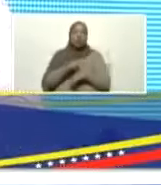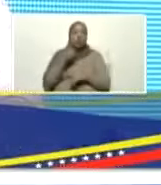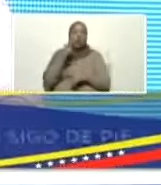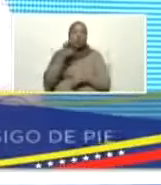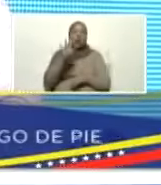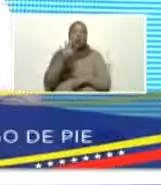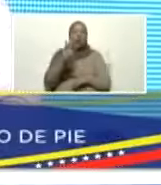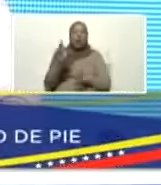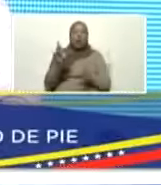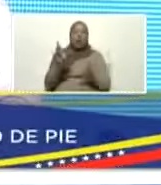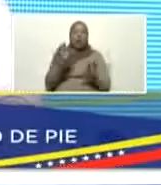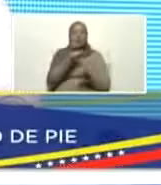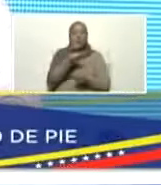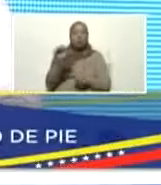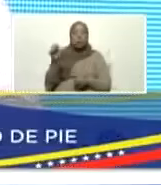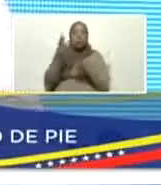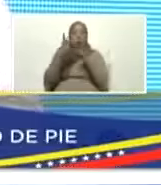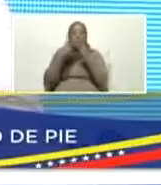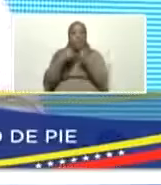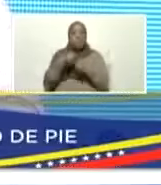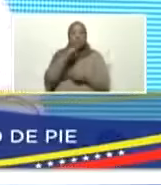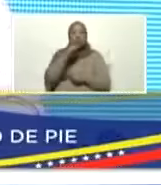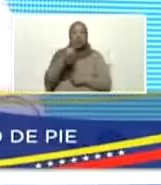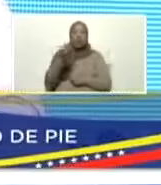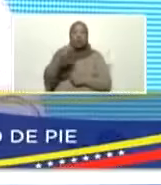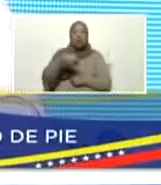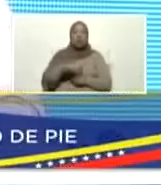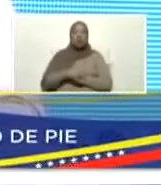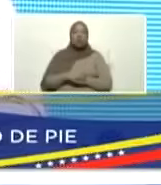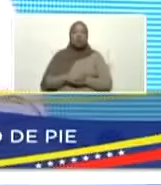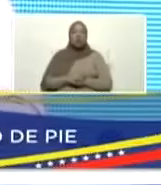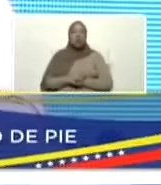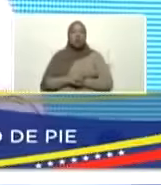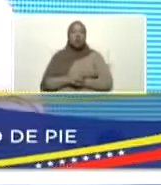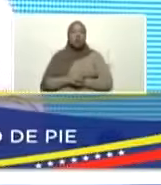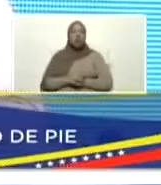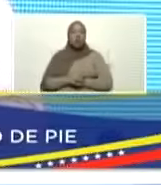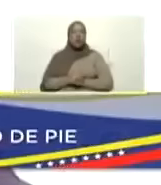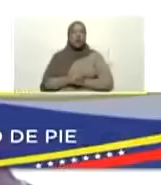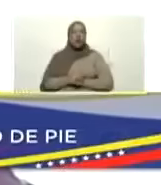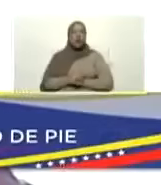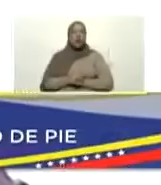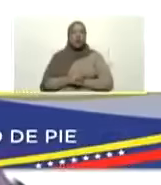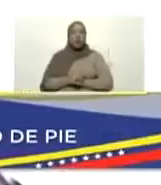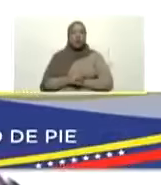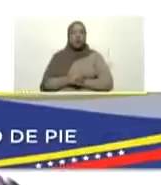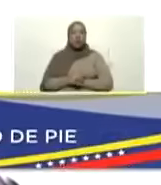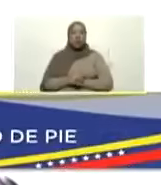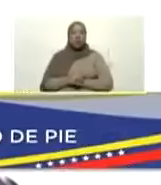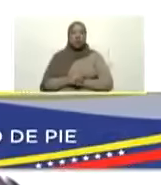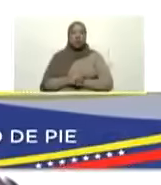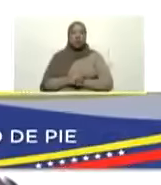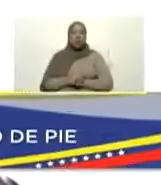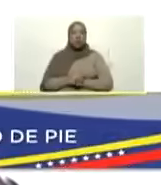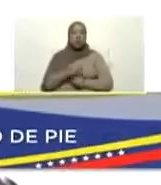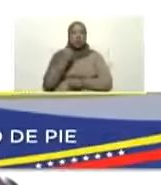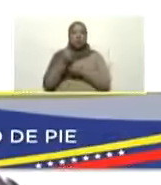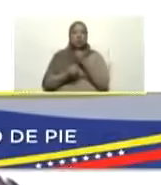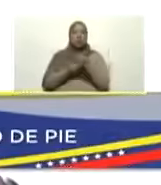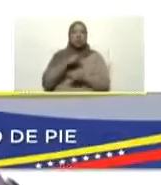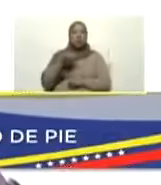cuarto semestre de la carrera Administración y Gestión Municipal. Sí, buenas noches,